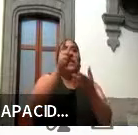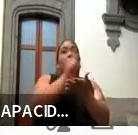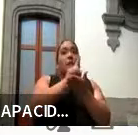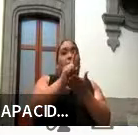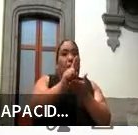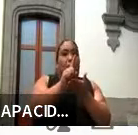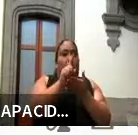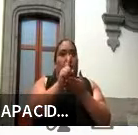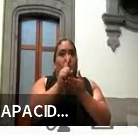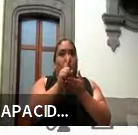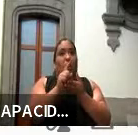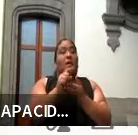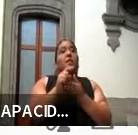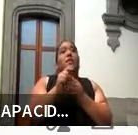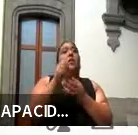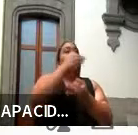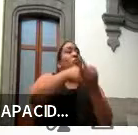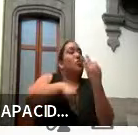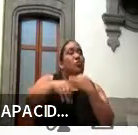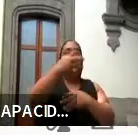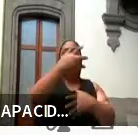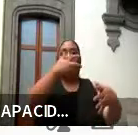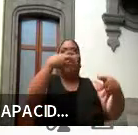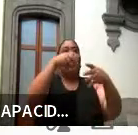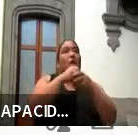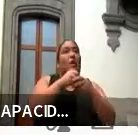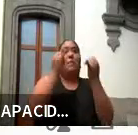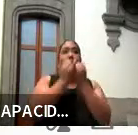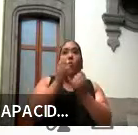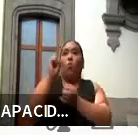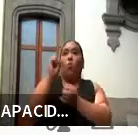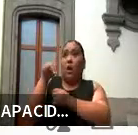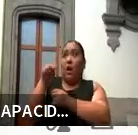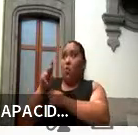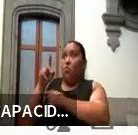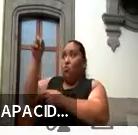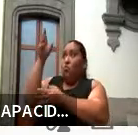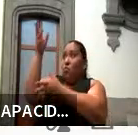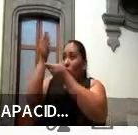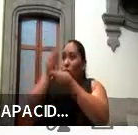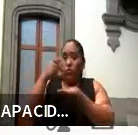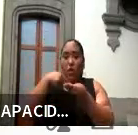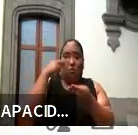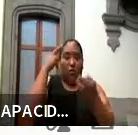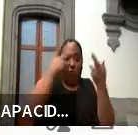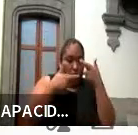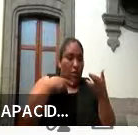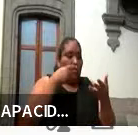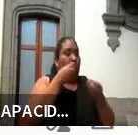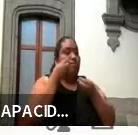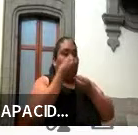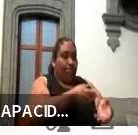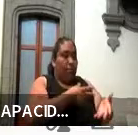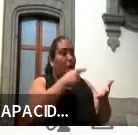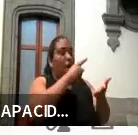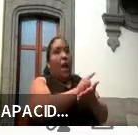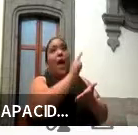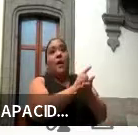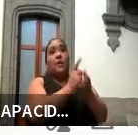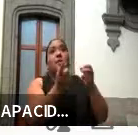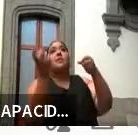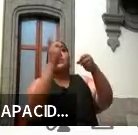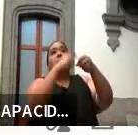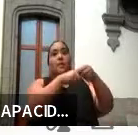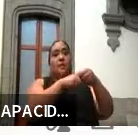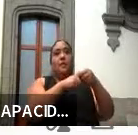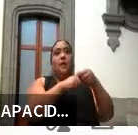convención, incorporan las observaciones de los diferentes mecanismos de derechos humanos de los órganos de tratado. ¿Cómo